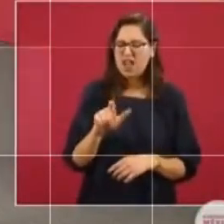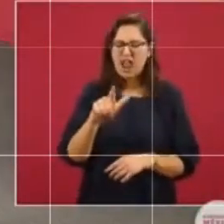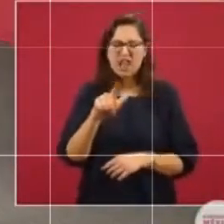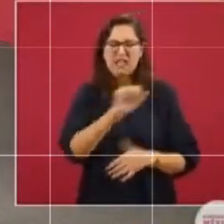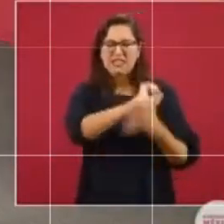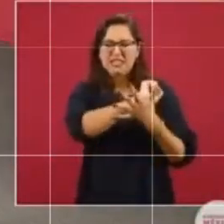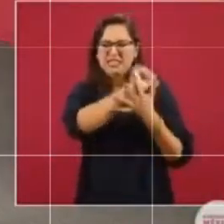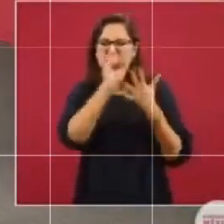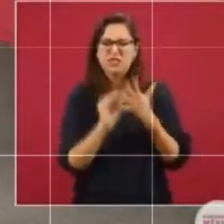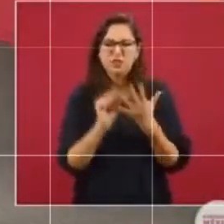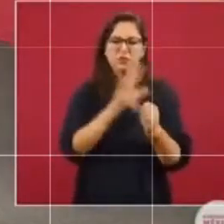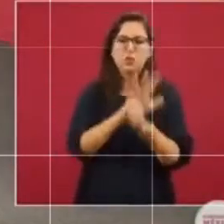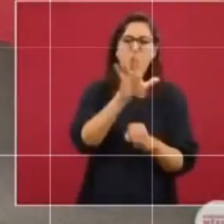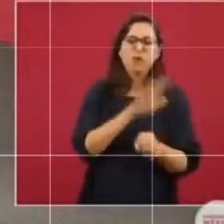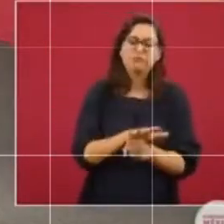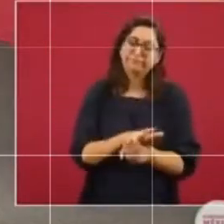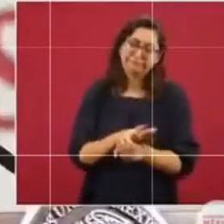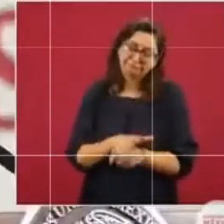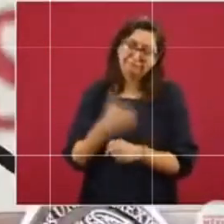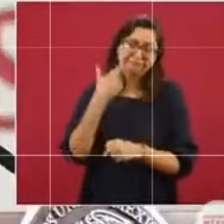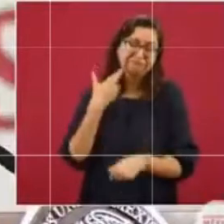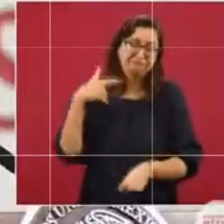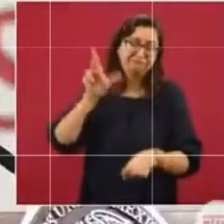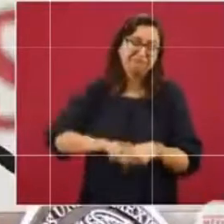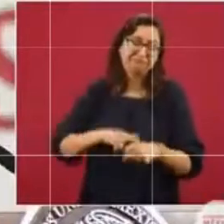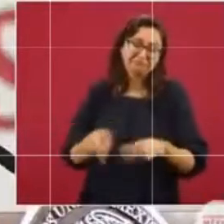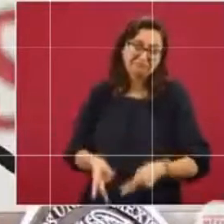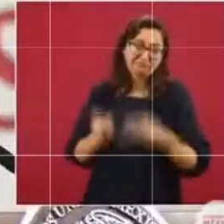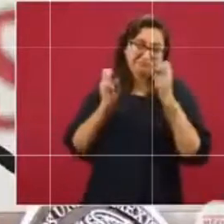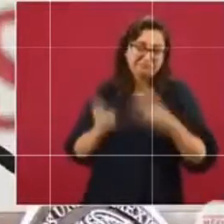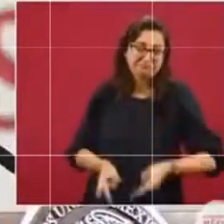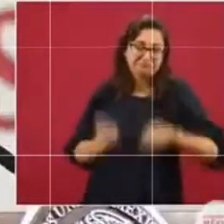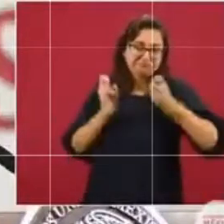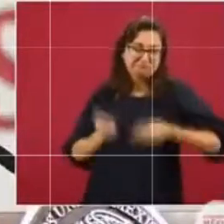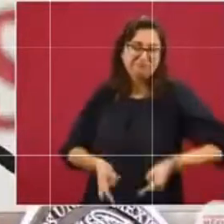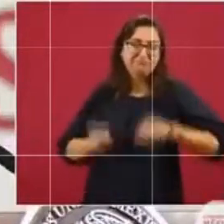Debe de saberse,